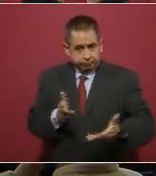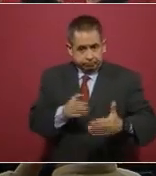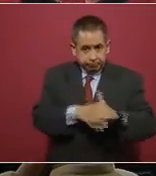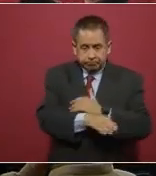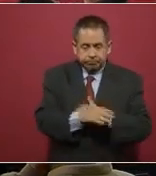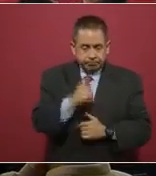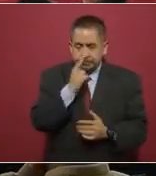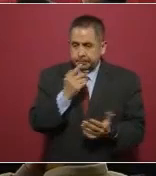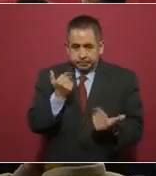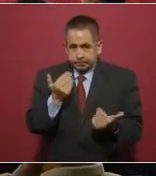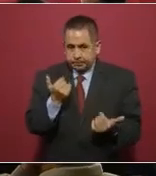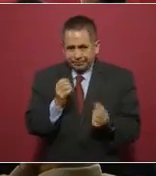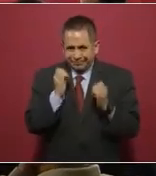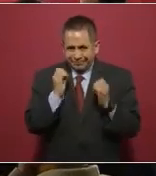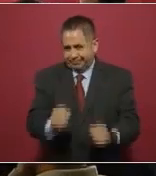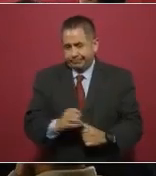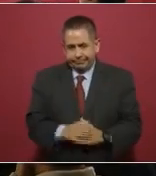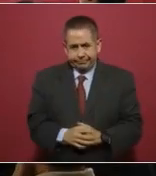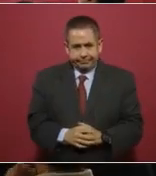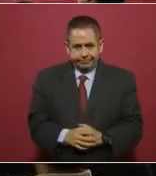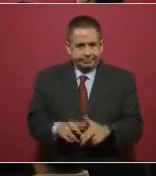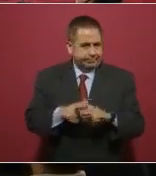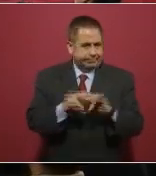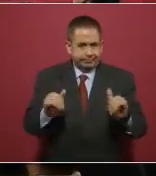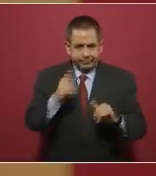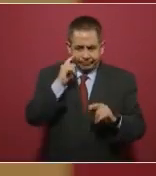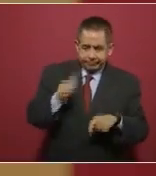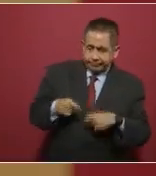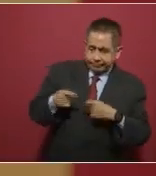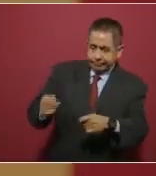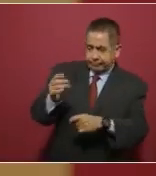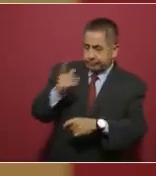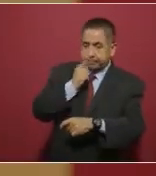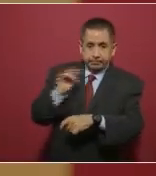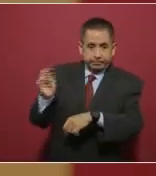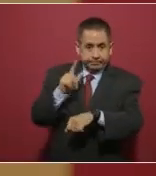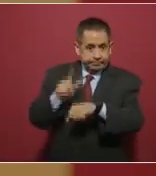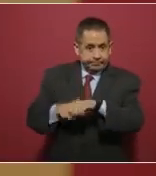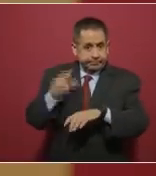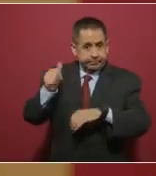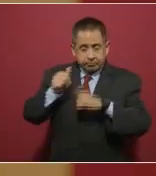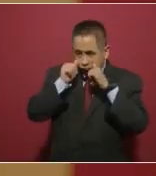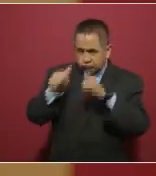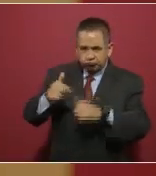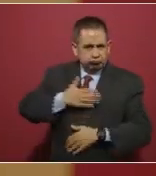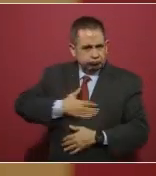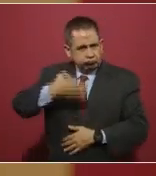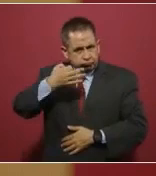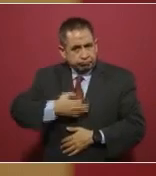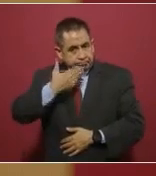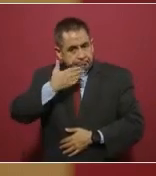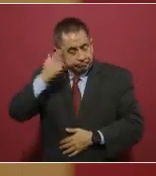necesarias, no había ni siquiera para ellos un trato humano, digno.